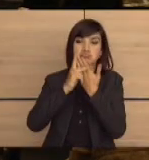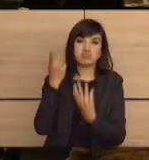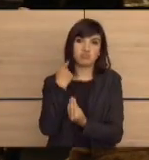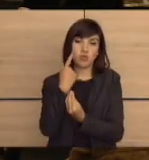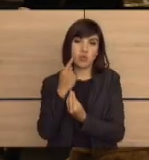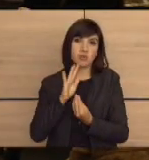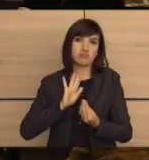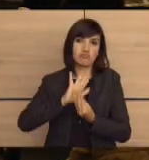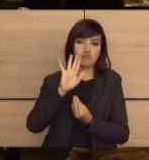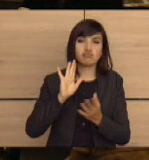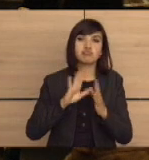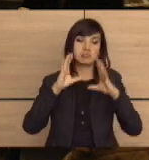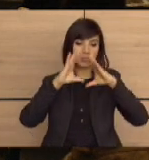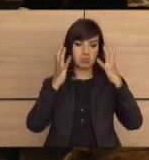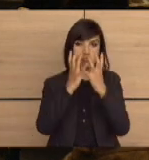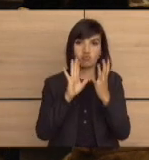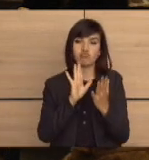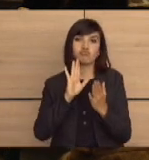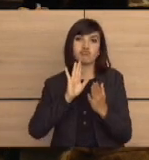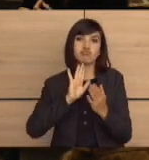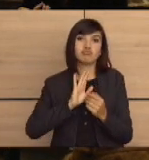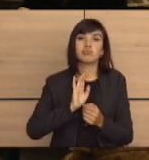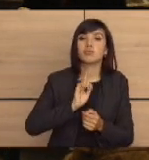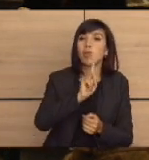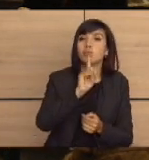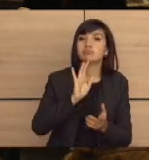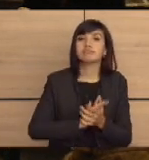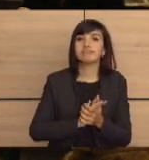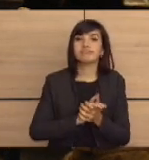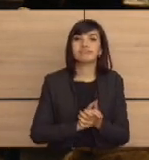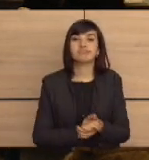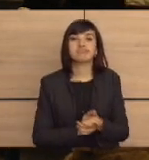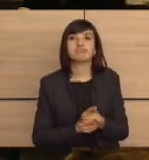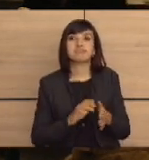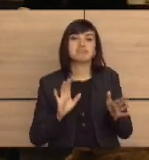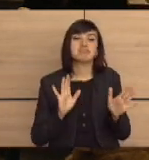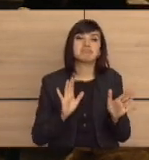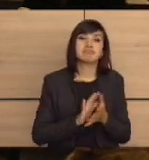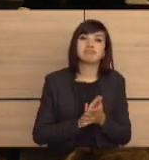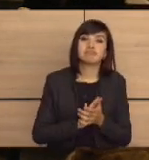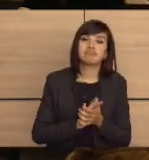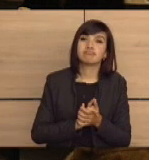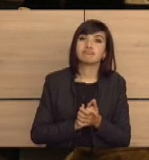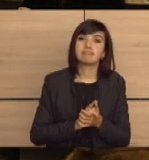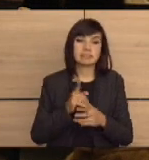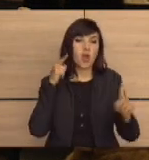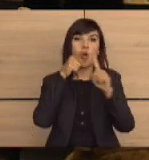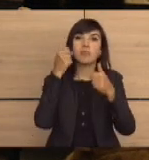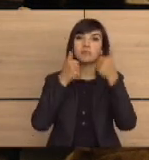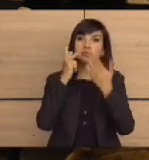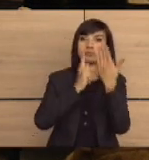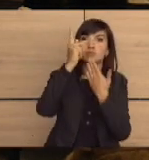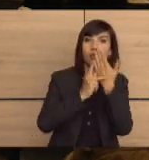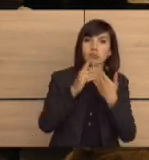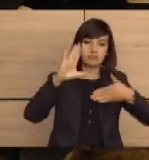principio de igualdad, el principio liberal de igualdad ante la ley, a construir